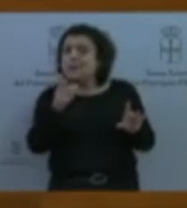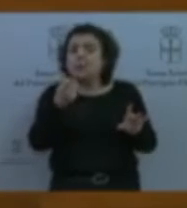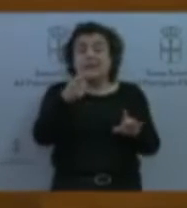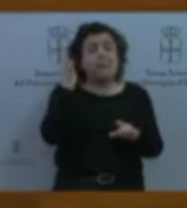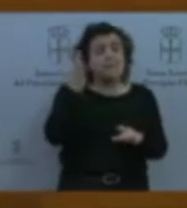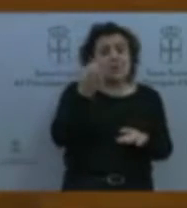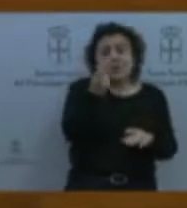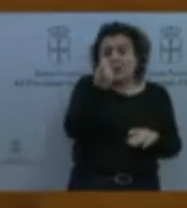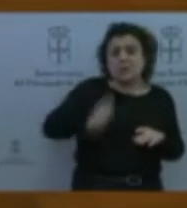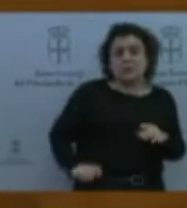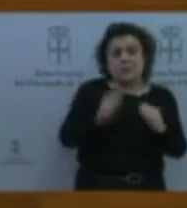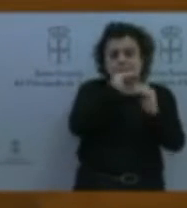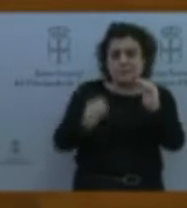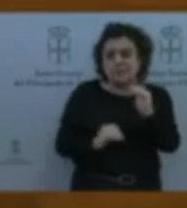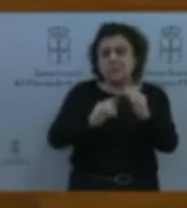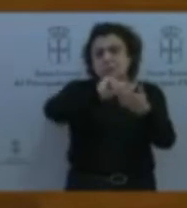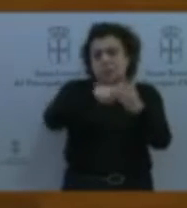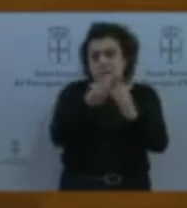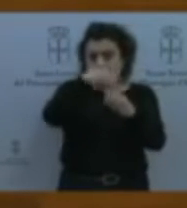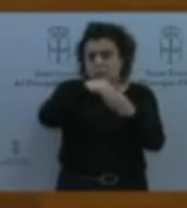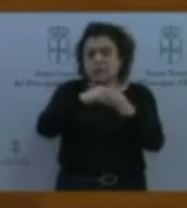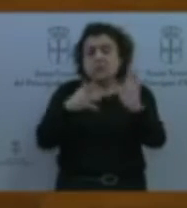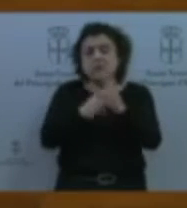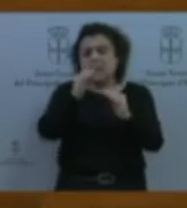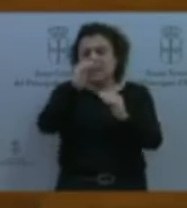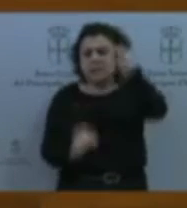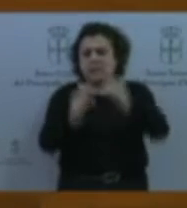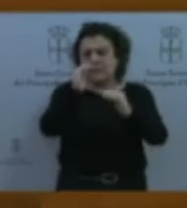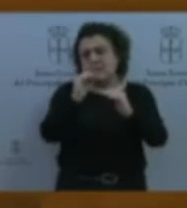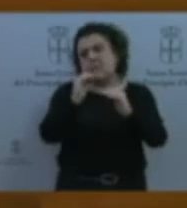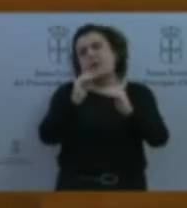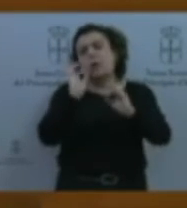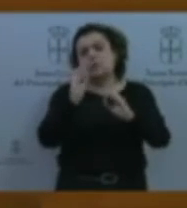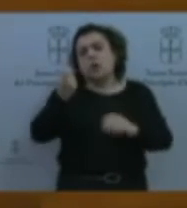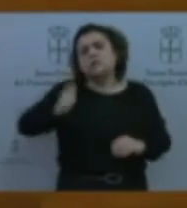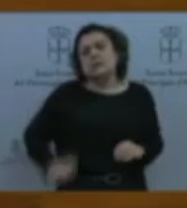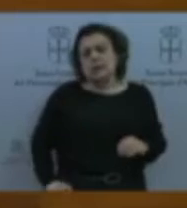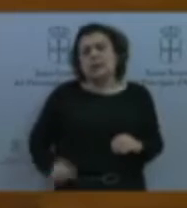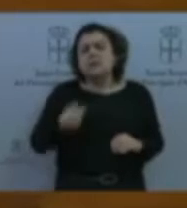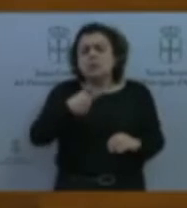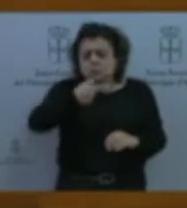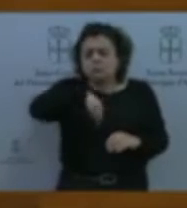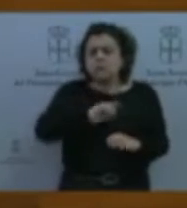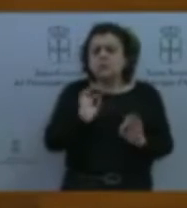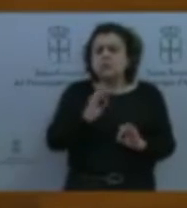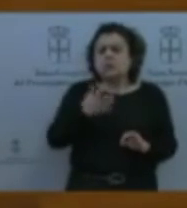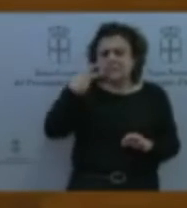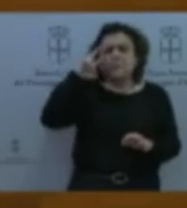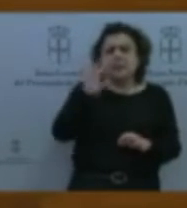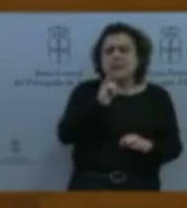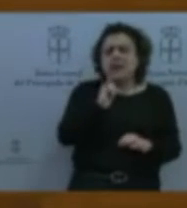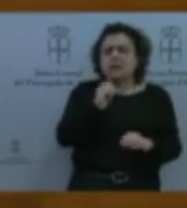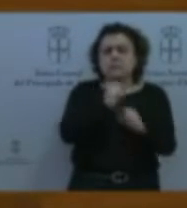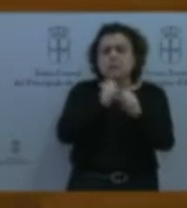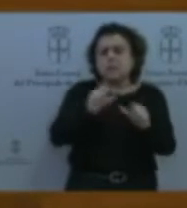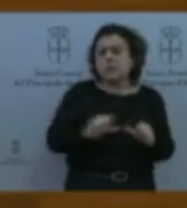brecha salarial. Y esto nos ha pasado, por lo menos a unas cuantas, más de una vez en nuestra trayectoria laboral. También van a negar